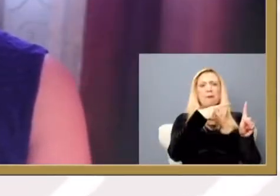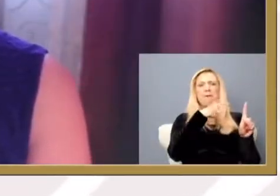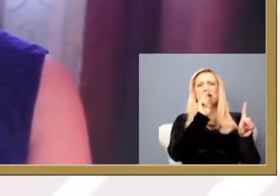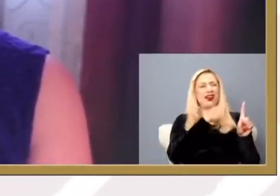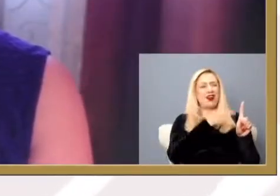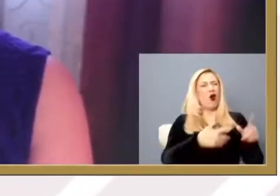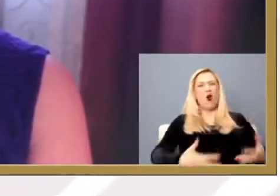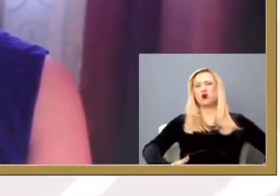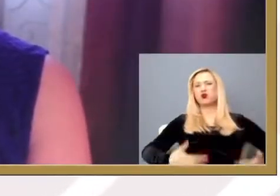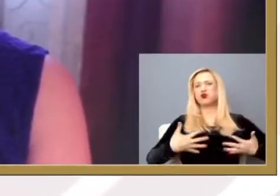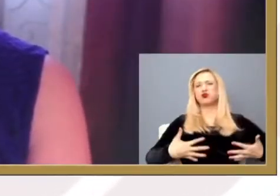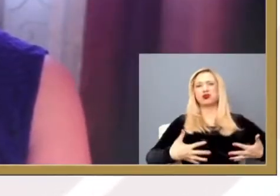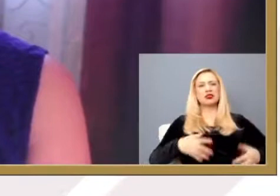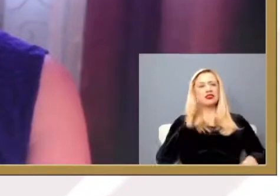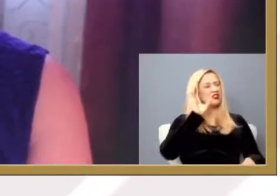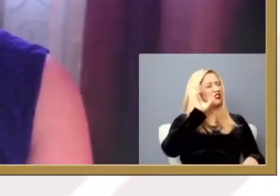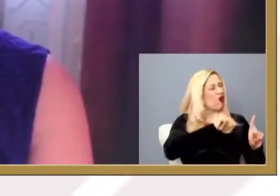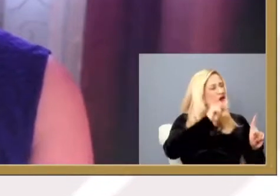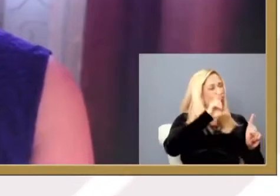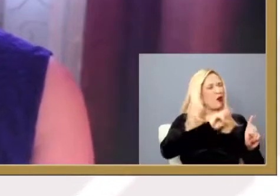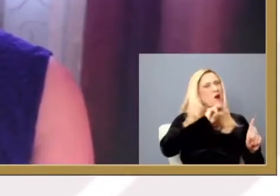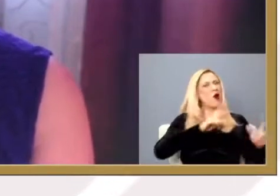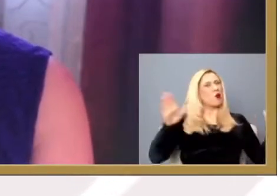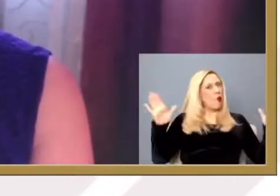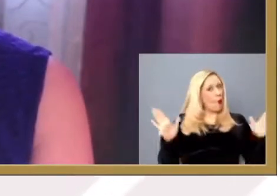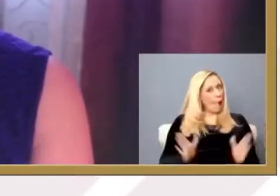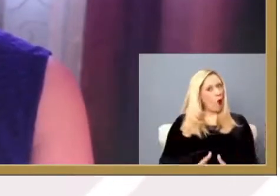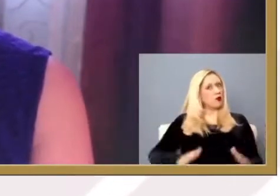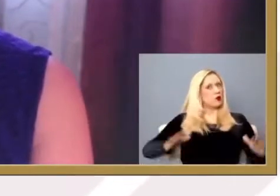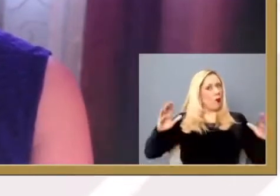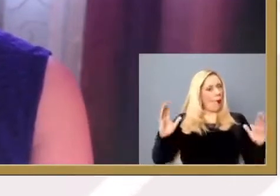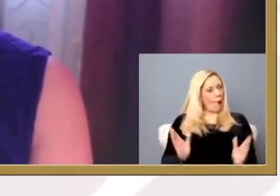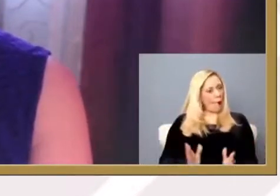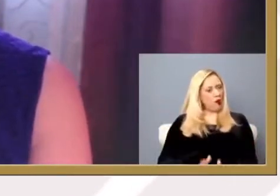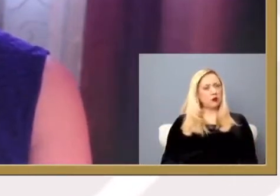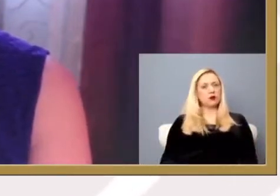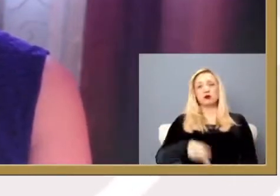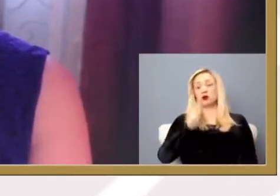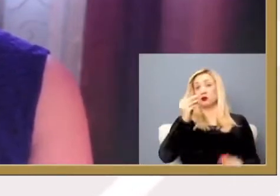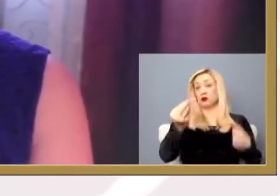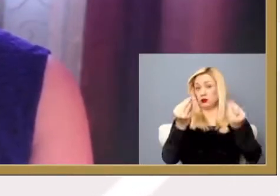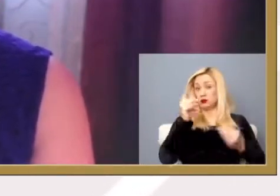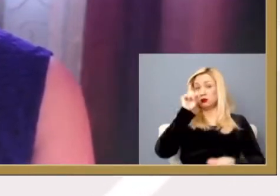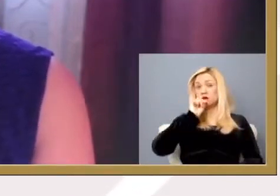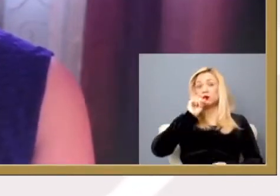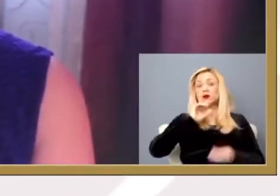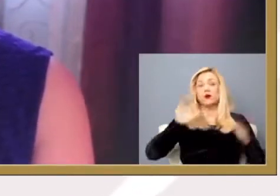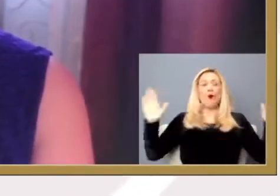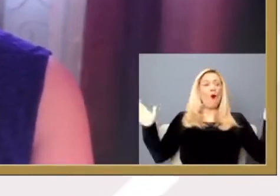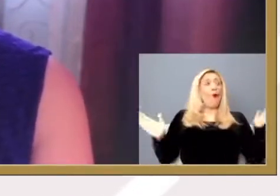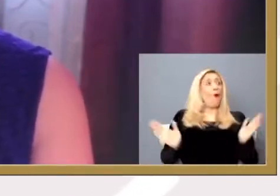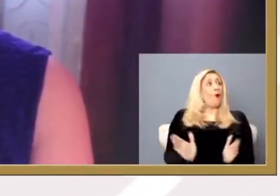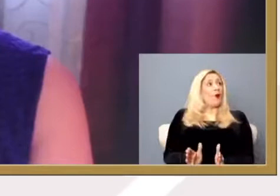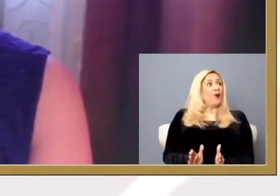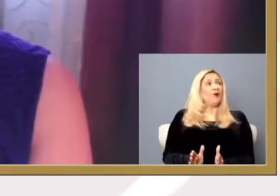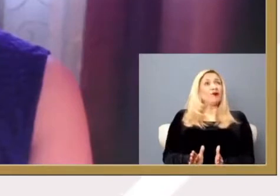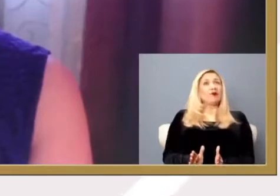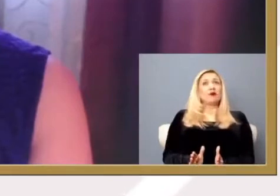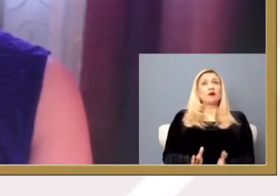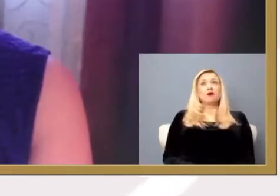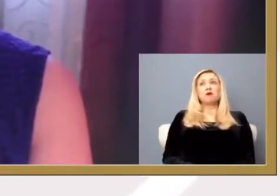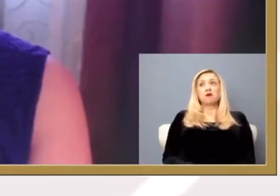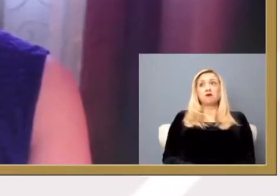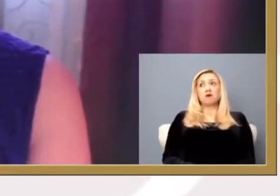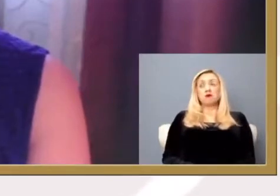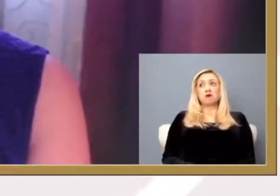como lo mejor que te pueda pasar en la vida, pero hay muchos ejemplos de mujeres que han adelgazado y no han encontrado eso, porque al final de